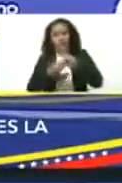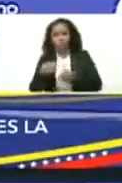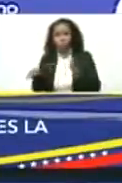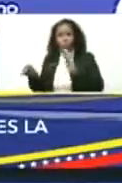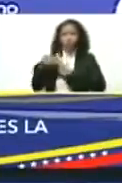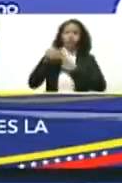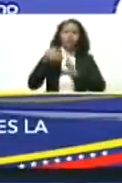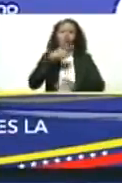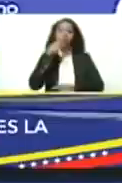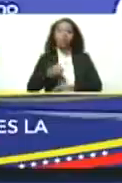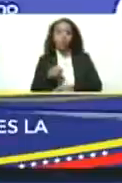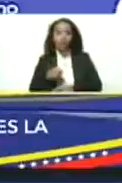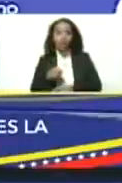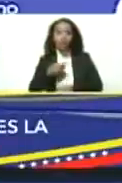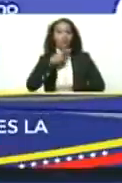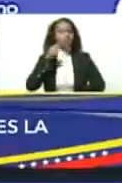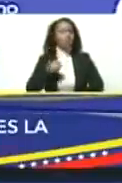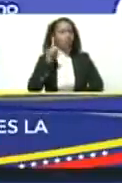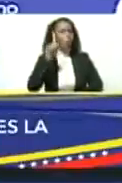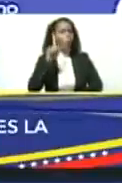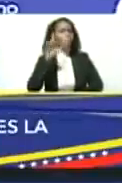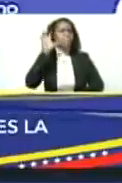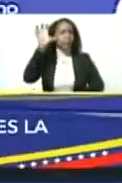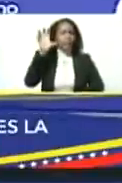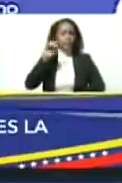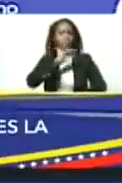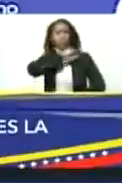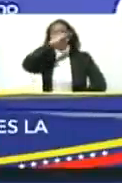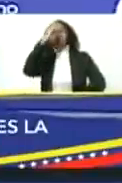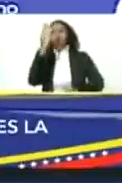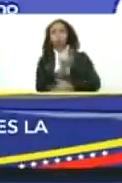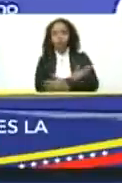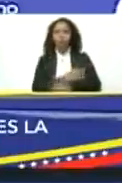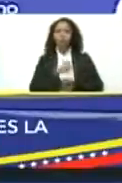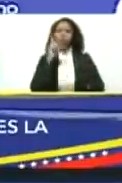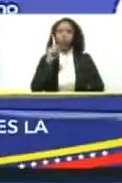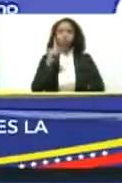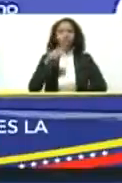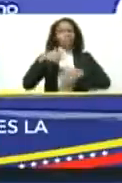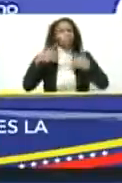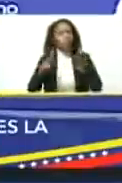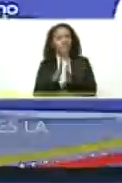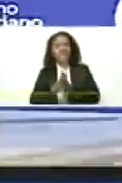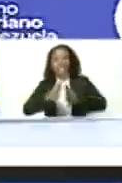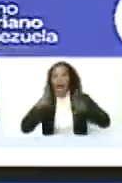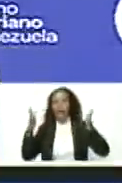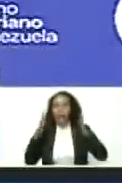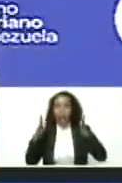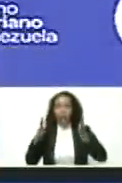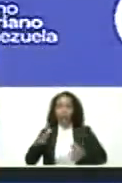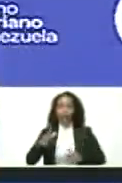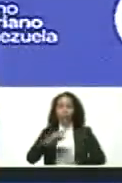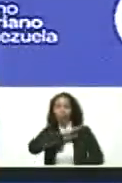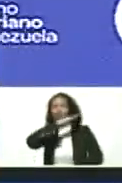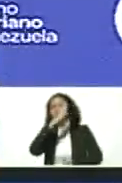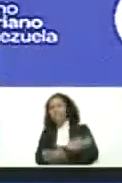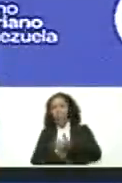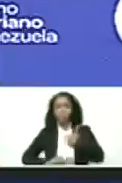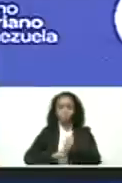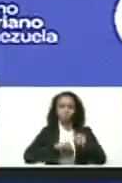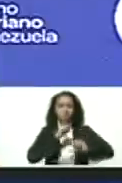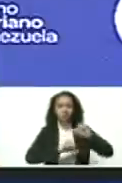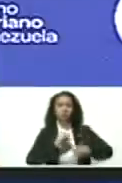Rusia. Y Rusia es un país poderoso. Es una de las grandes potencias del siglo XXI.